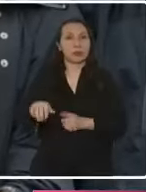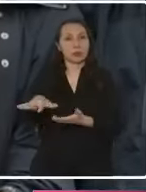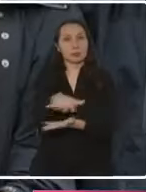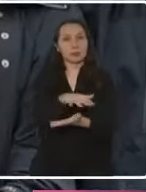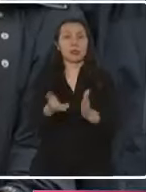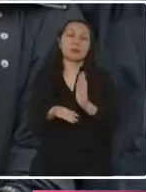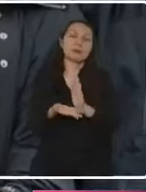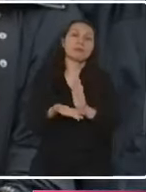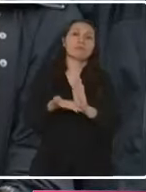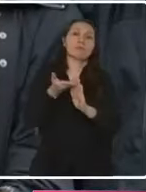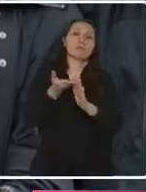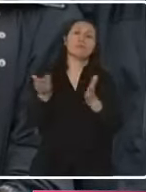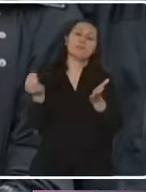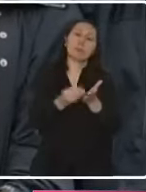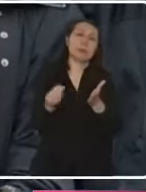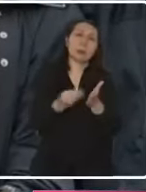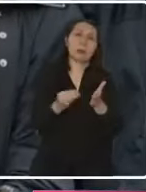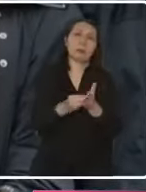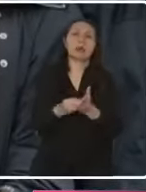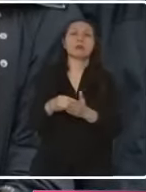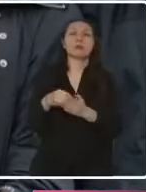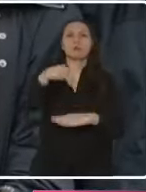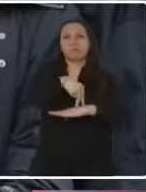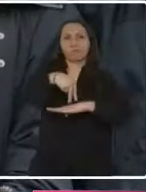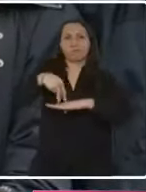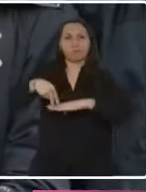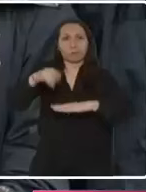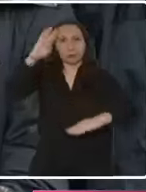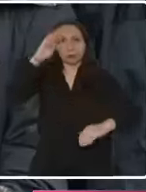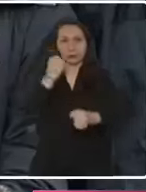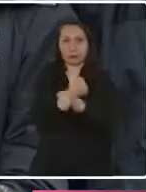Hemos incrementado de manera significativa la presencia